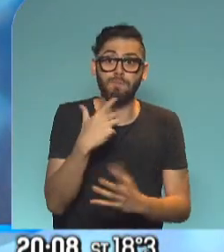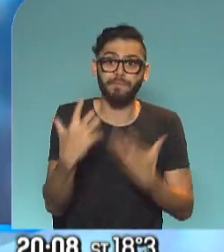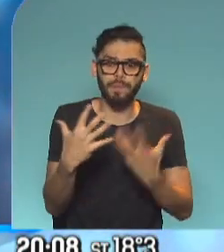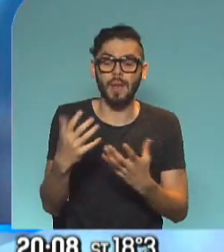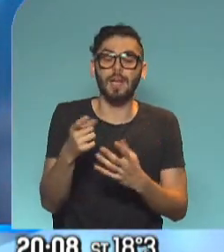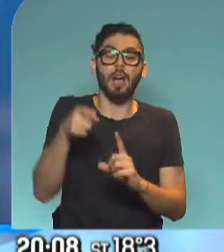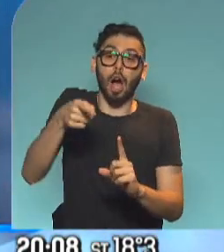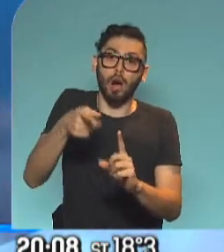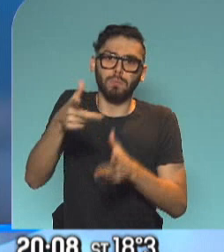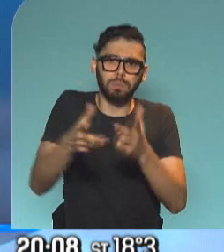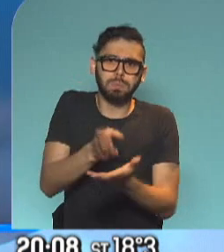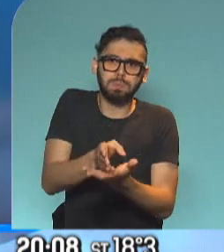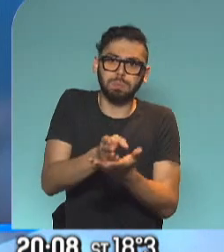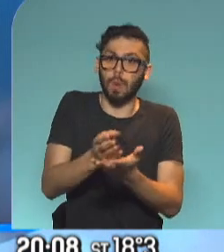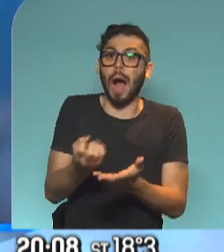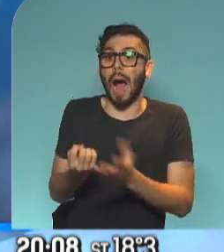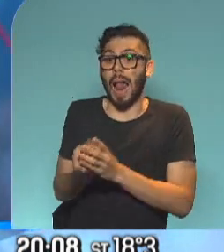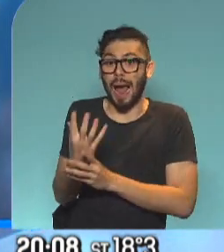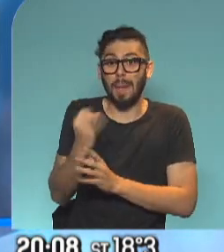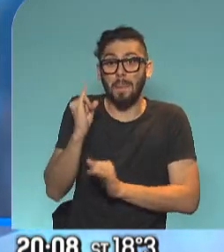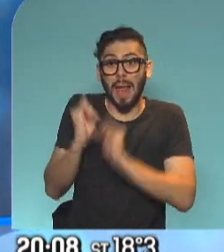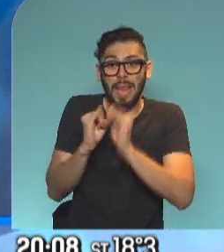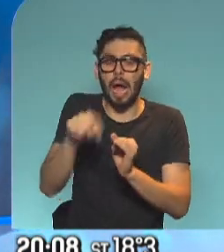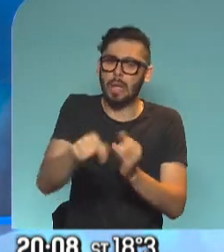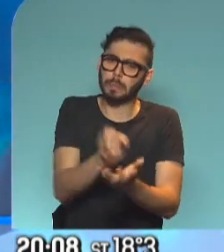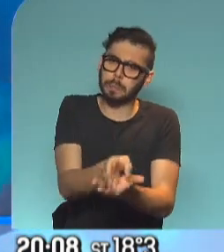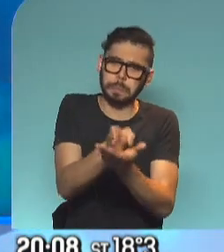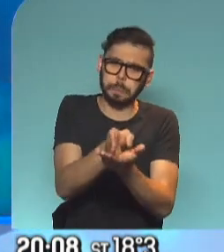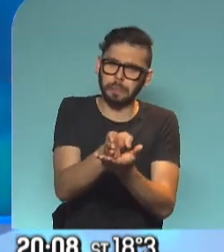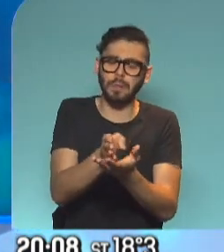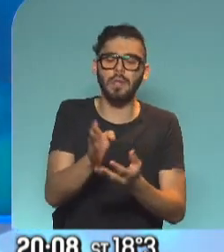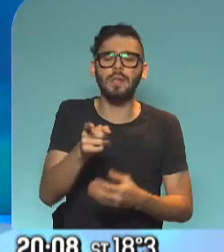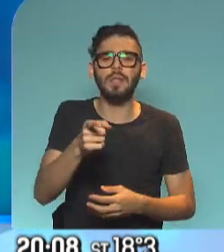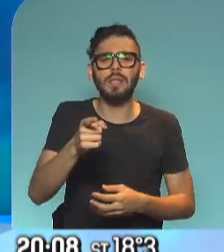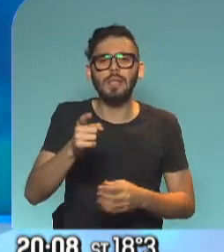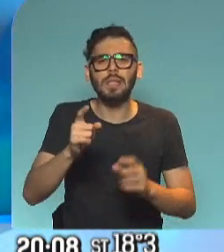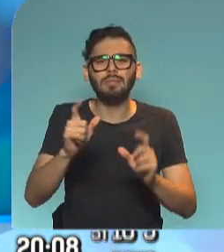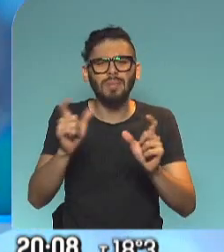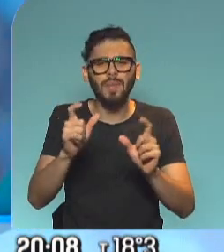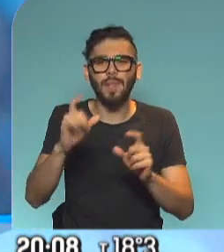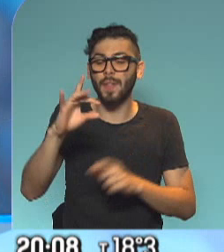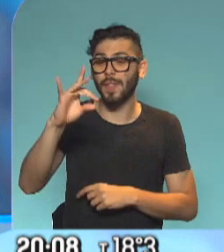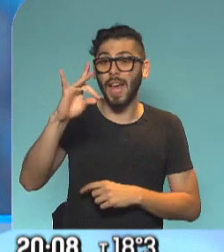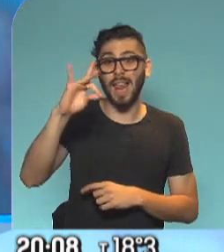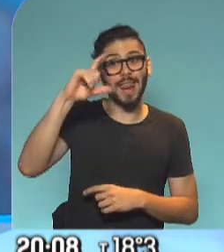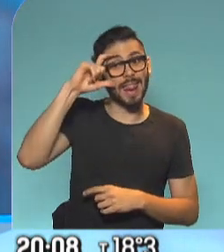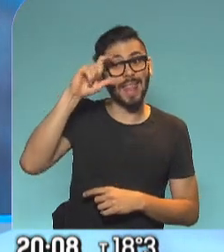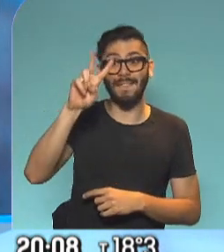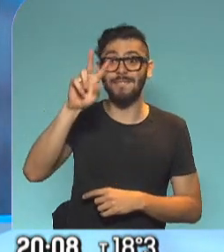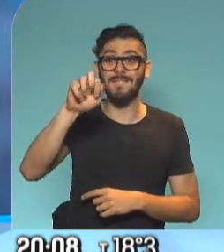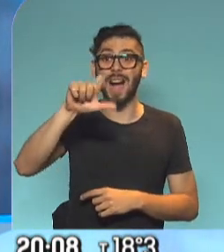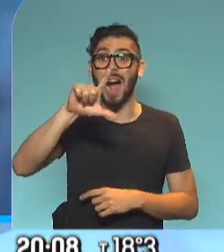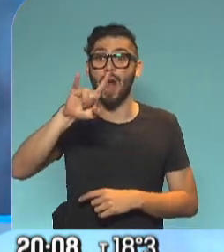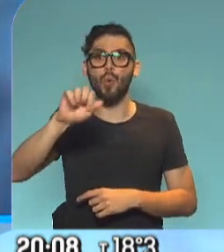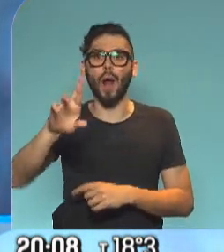lo hizo hoy a la mañana, podríamos agregar lo siguiente: devaluar no es una variable económica solamente, sino